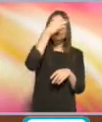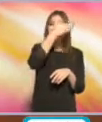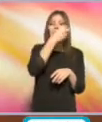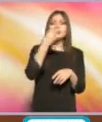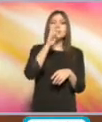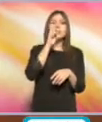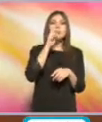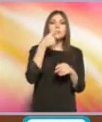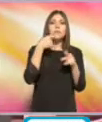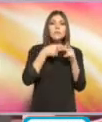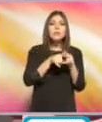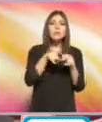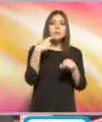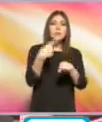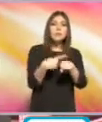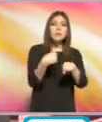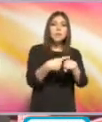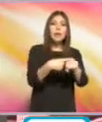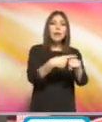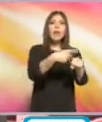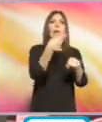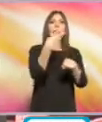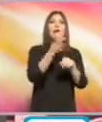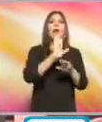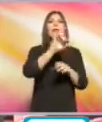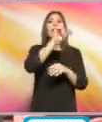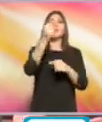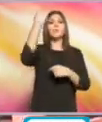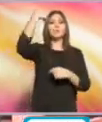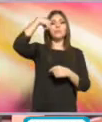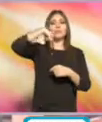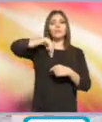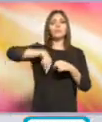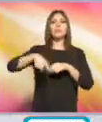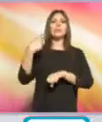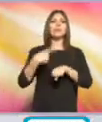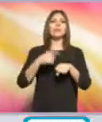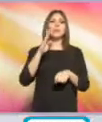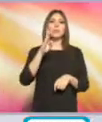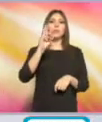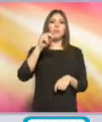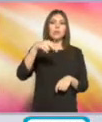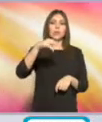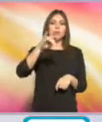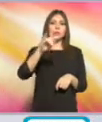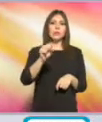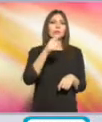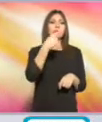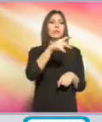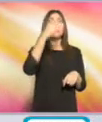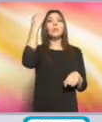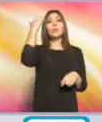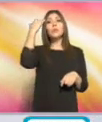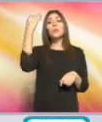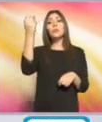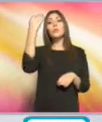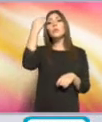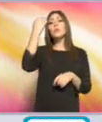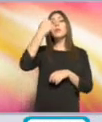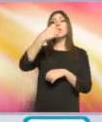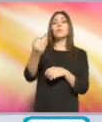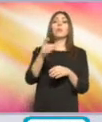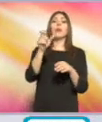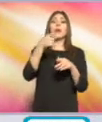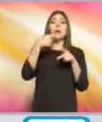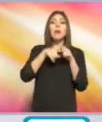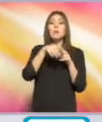más lento. Pero lento hablamos en un término de 1 o 2 días, o sea, tampoco quiere decir que va a tardar semanas en ¿Y presentarse. qué tendríamos